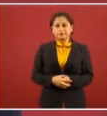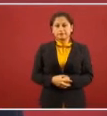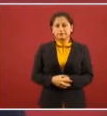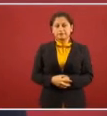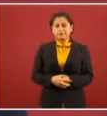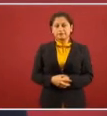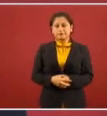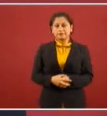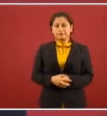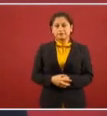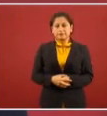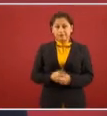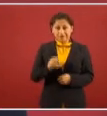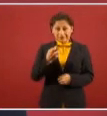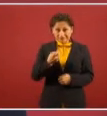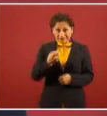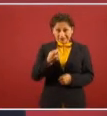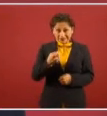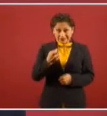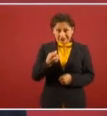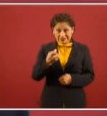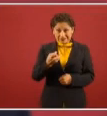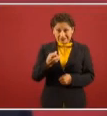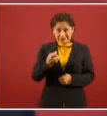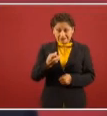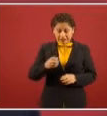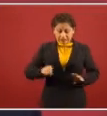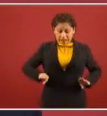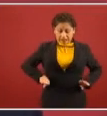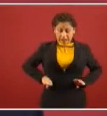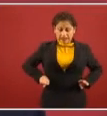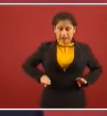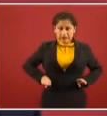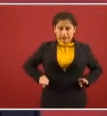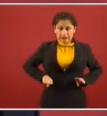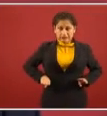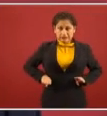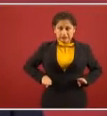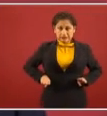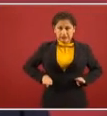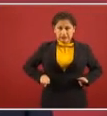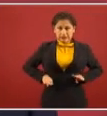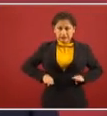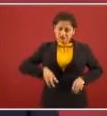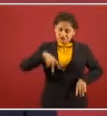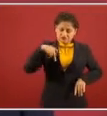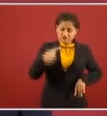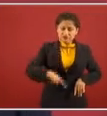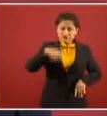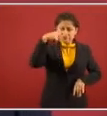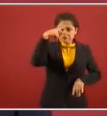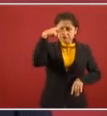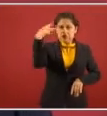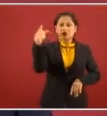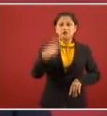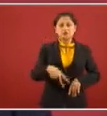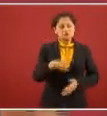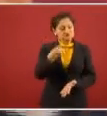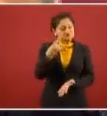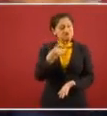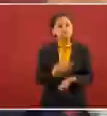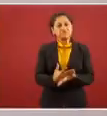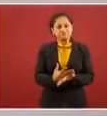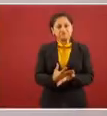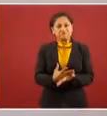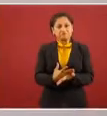es una peculiaridad, una característica de México. No es